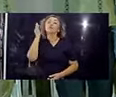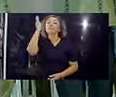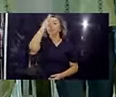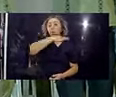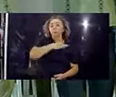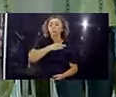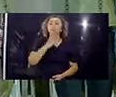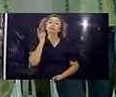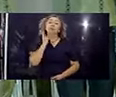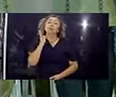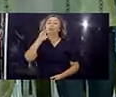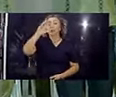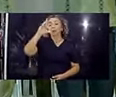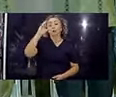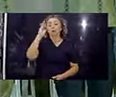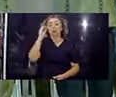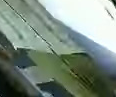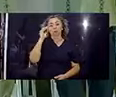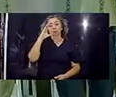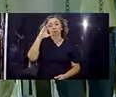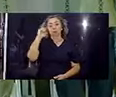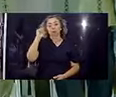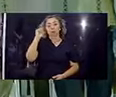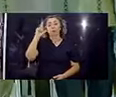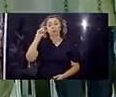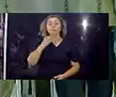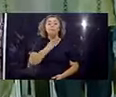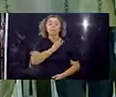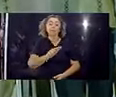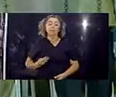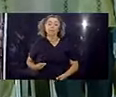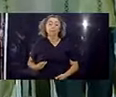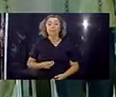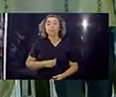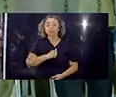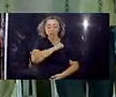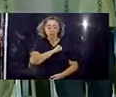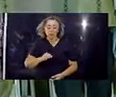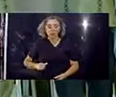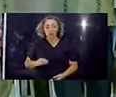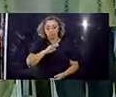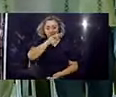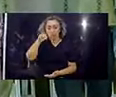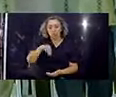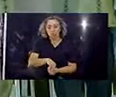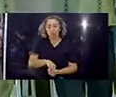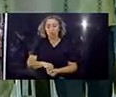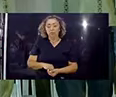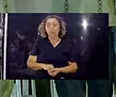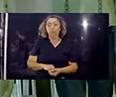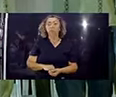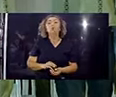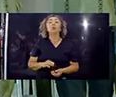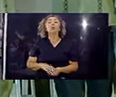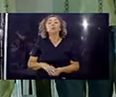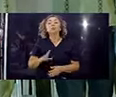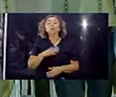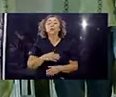federales diputados locales y presidente municipal de Mérida nos comprometemos con